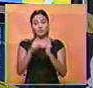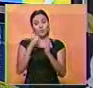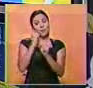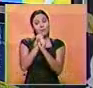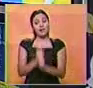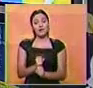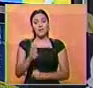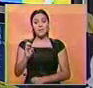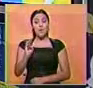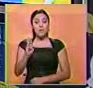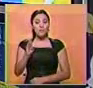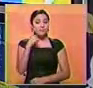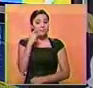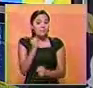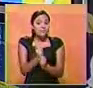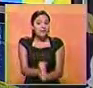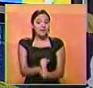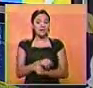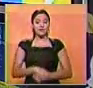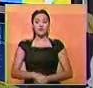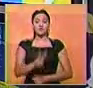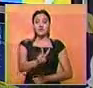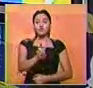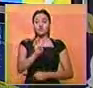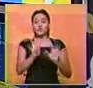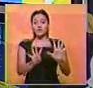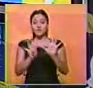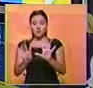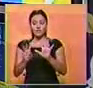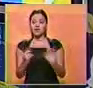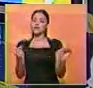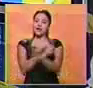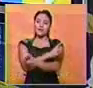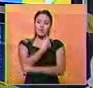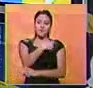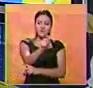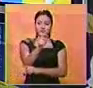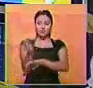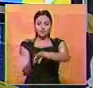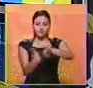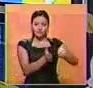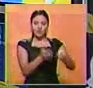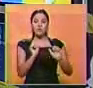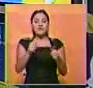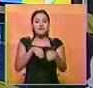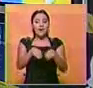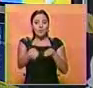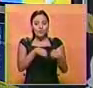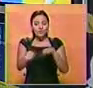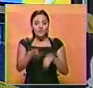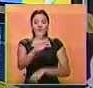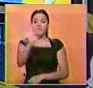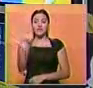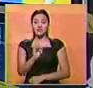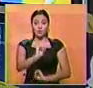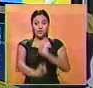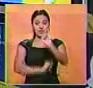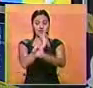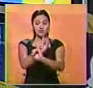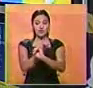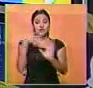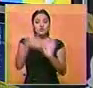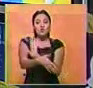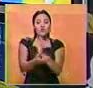Abreu terminó con su promedio en 299. Pero bueno, dejamos a un lado el tema del béisbol, nos vamos a los motores, porque la Federación Internacional de